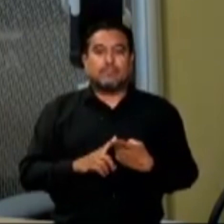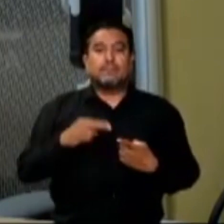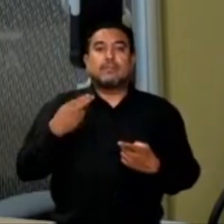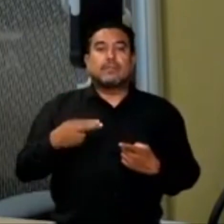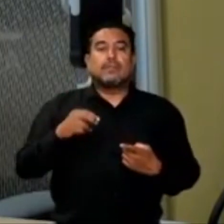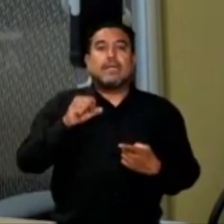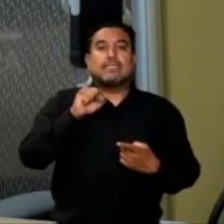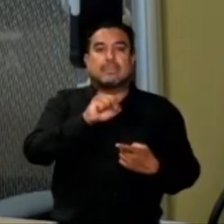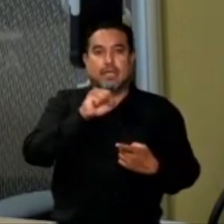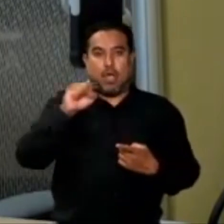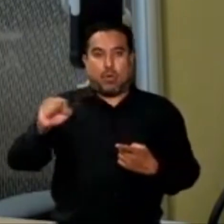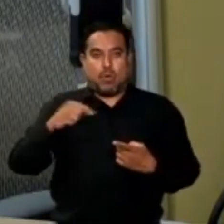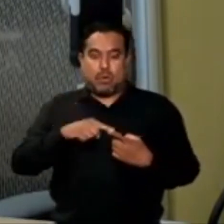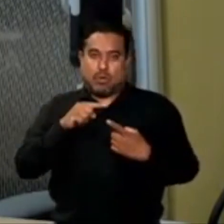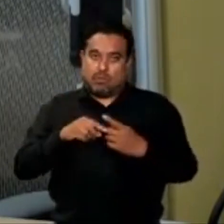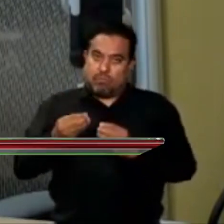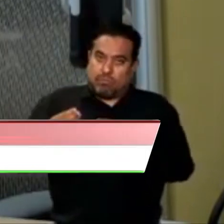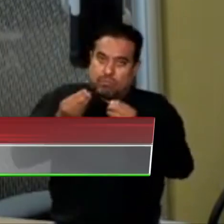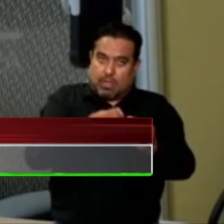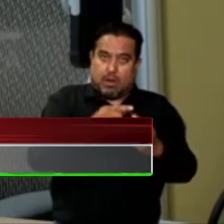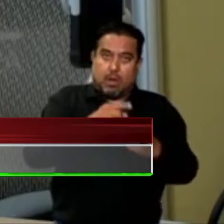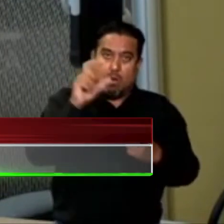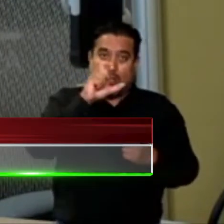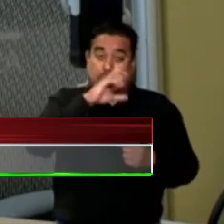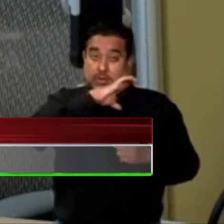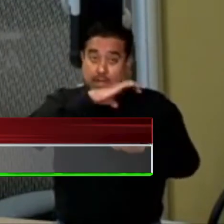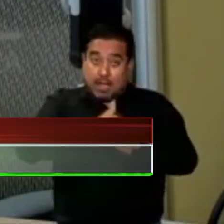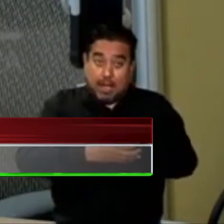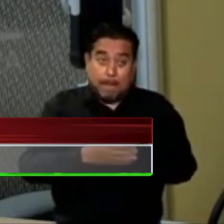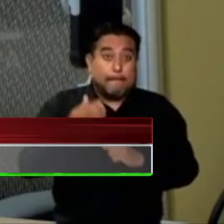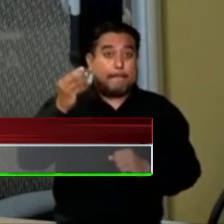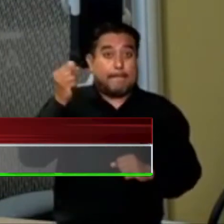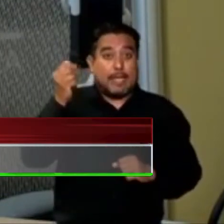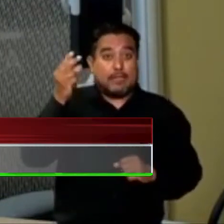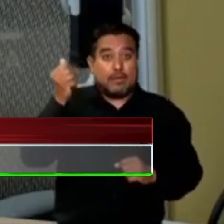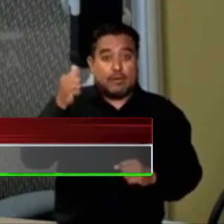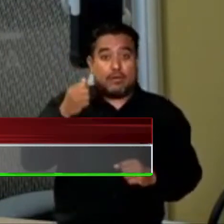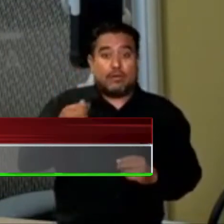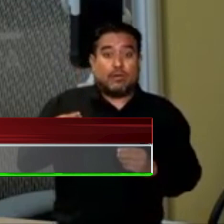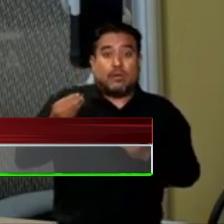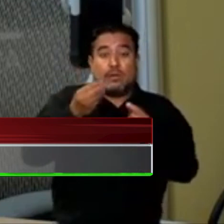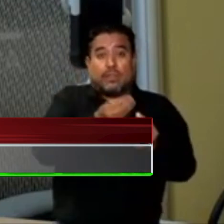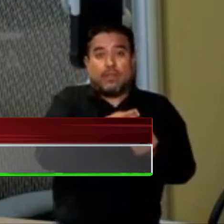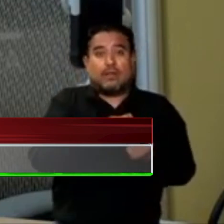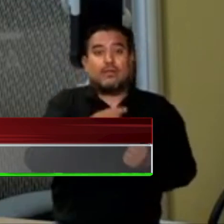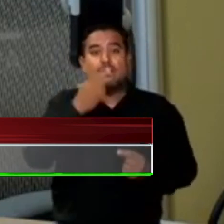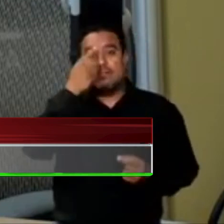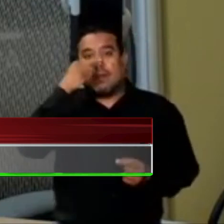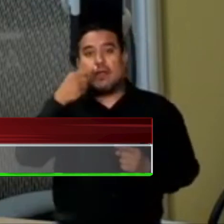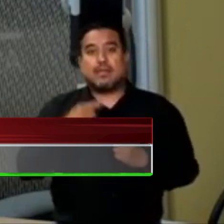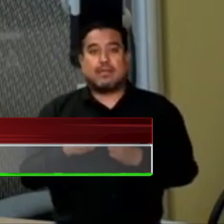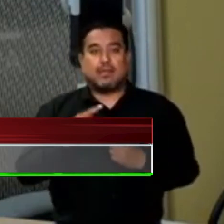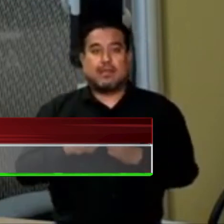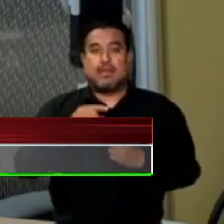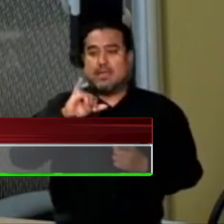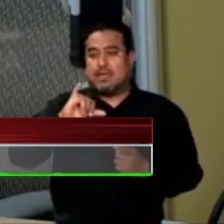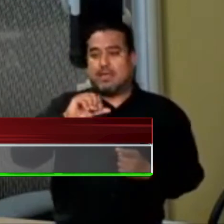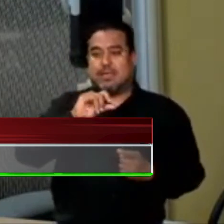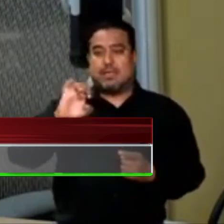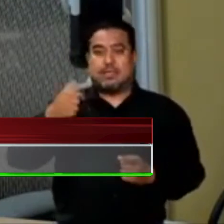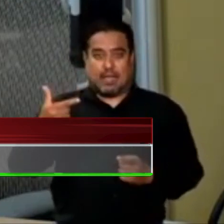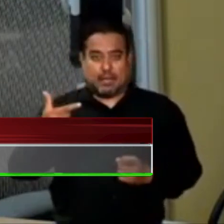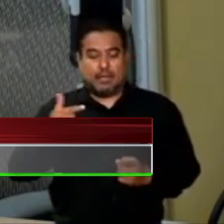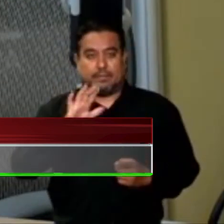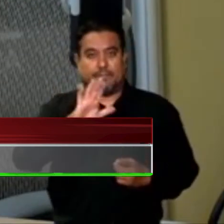seguridad social al término del servicio por jubilación o vejez, accesorios al que se reciba por parte del ISEG. Y